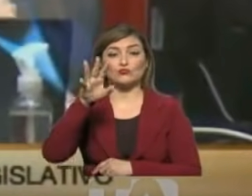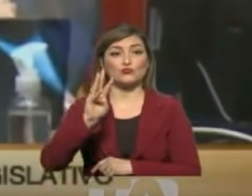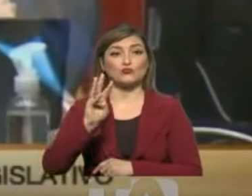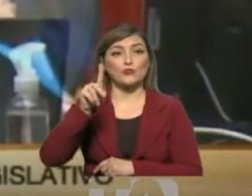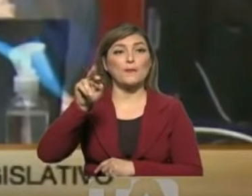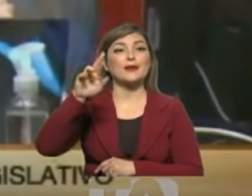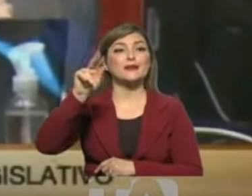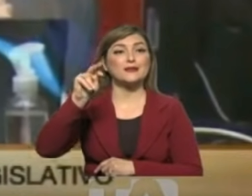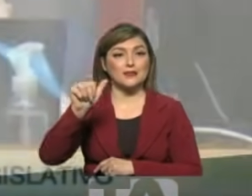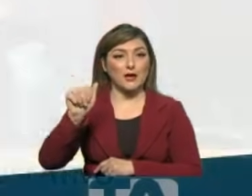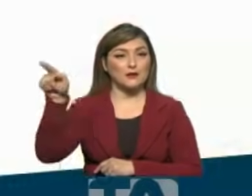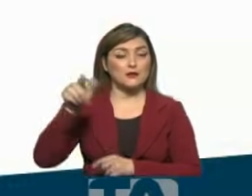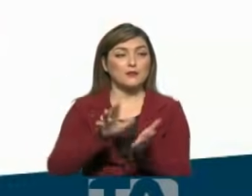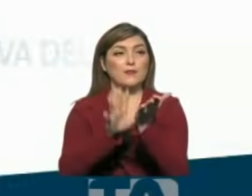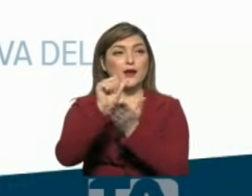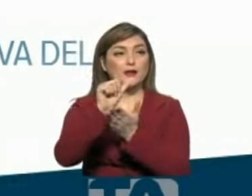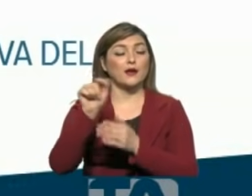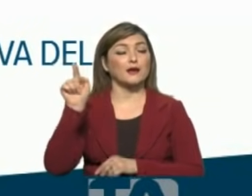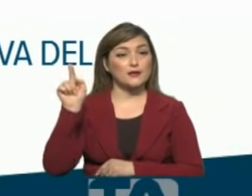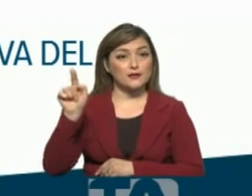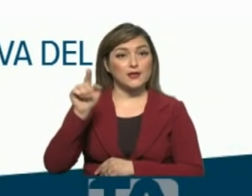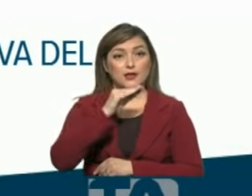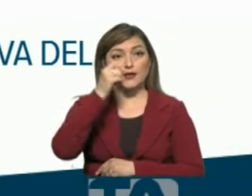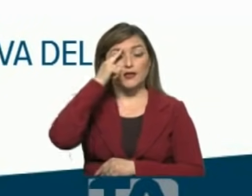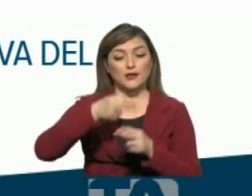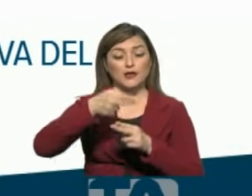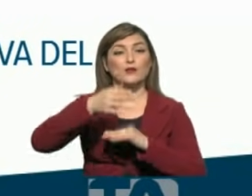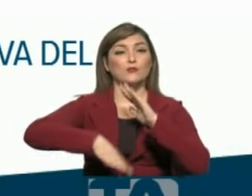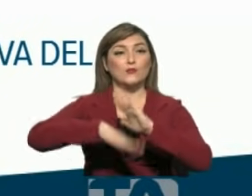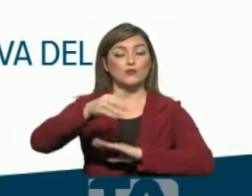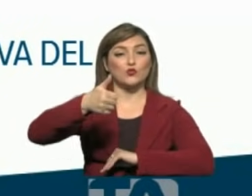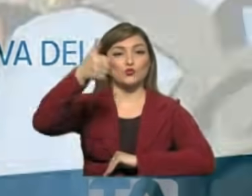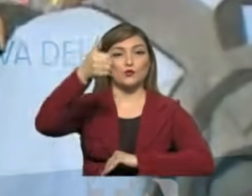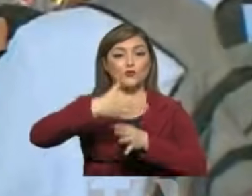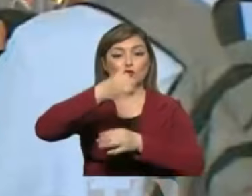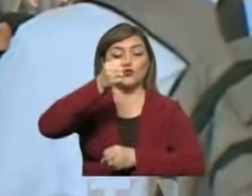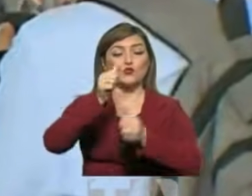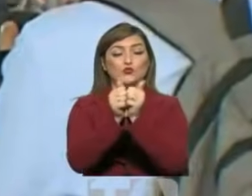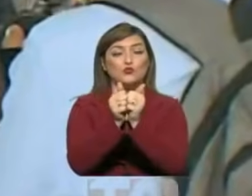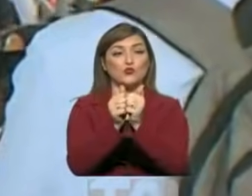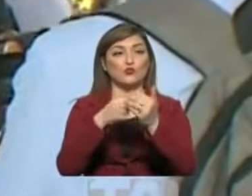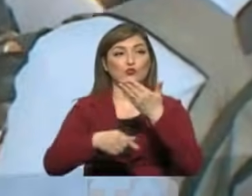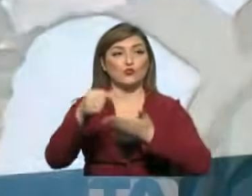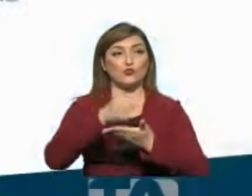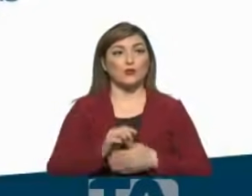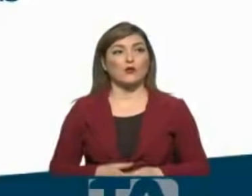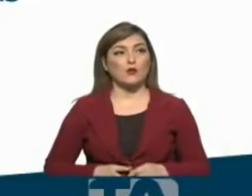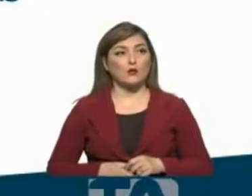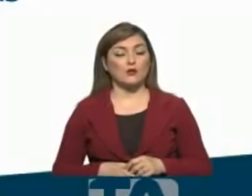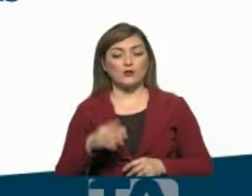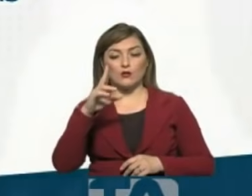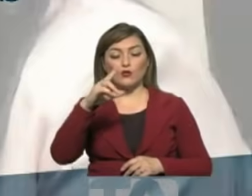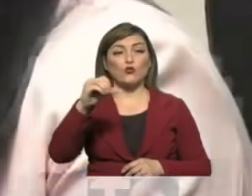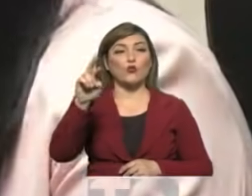Pierina Correa, hermana del expresidente y ex máxima autoridad de la Federación Deportiva del Guayas. Roberto Cuero, ex gobernador de